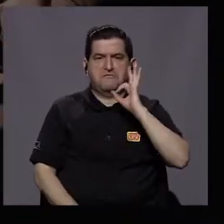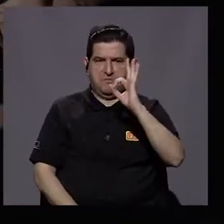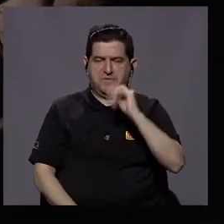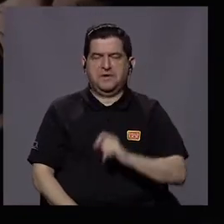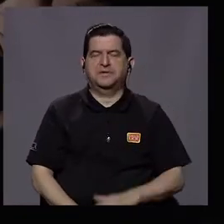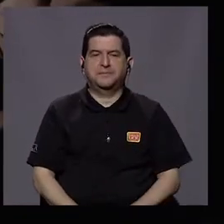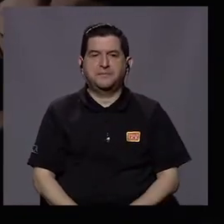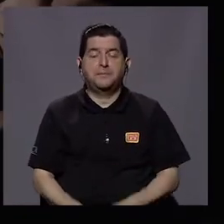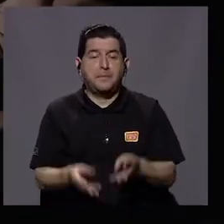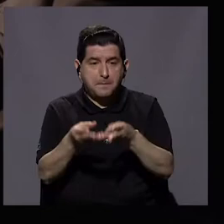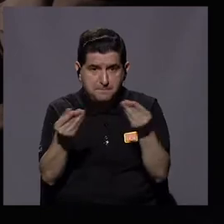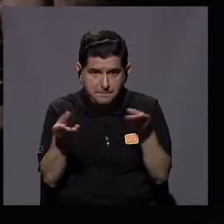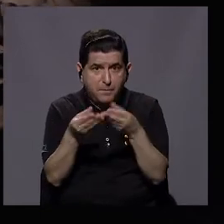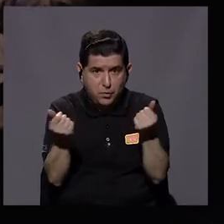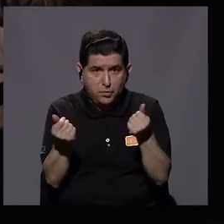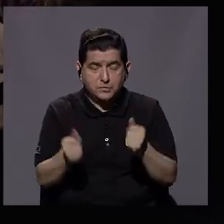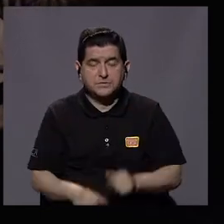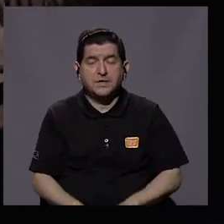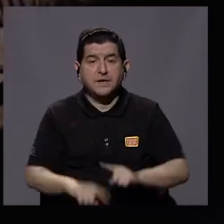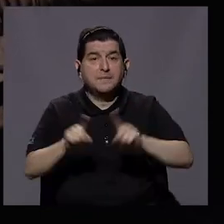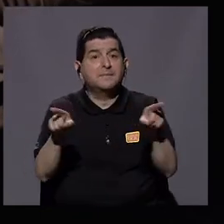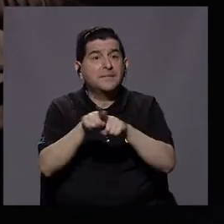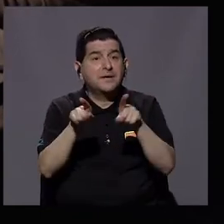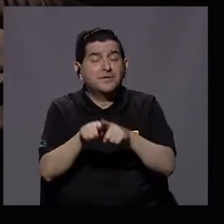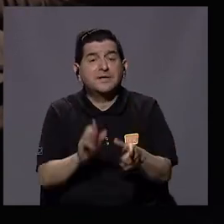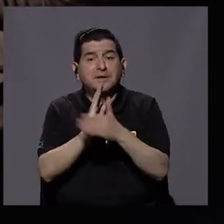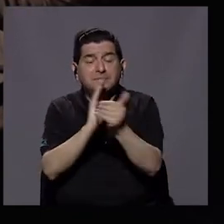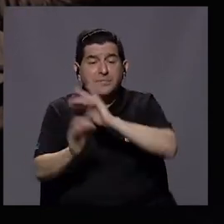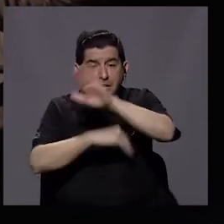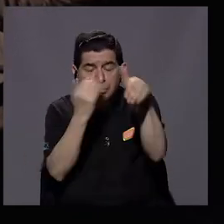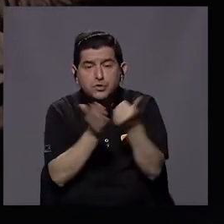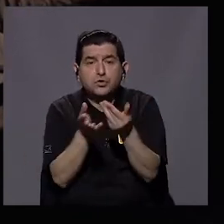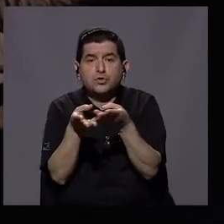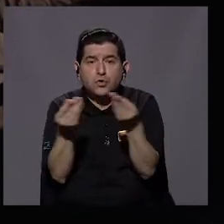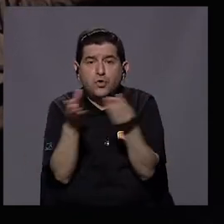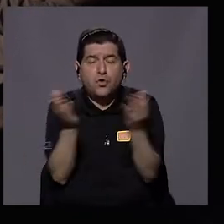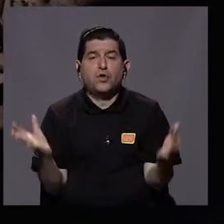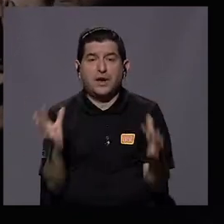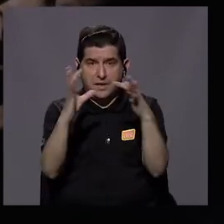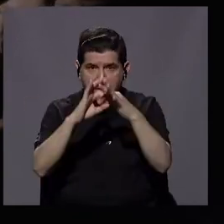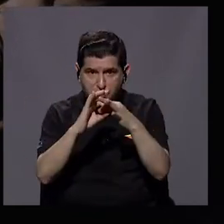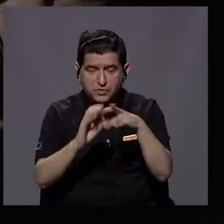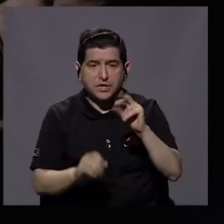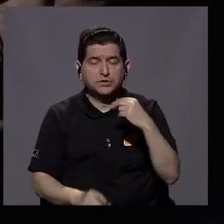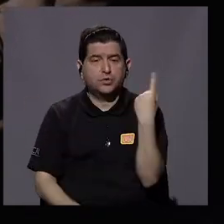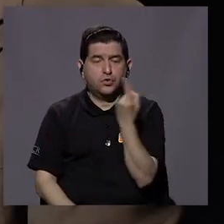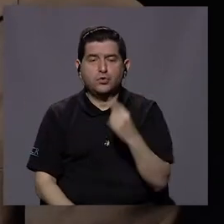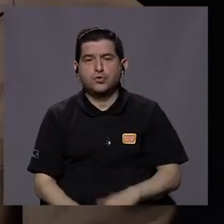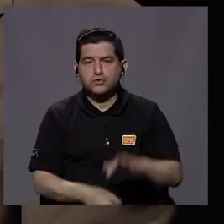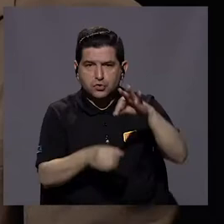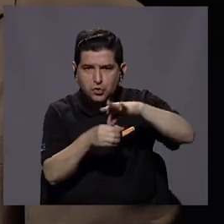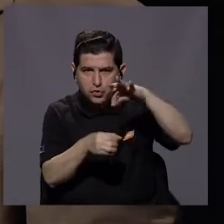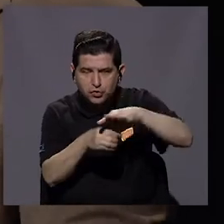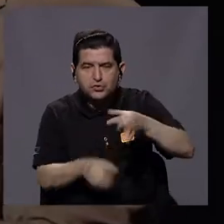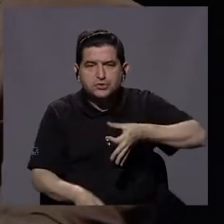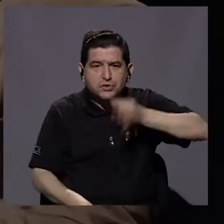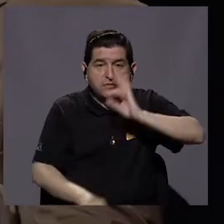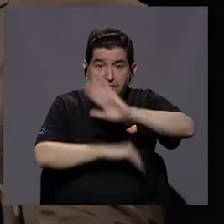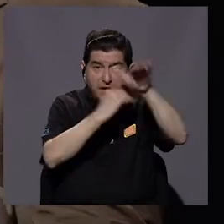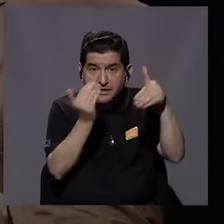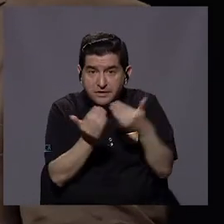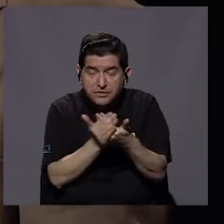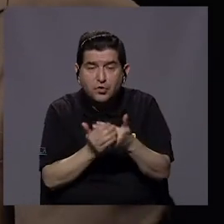biótica similar, producimos café. Pero también potenciamos todo lo que la producción de café conlleva. No solo sembrar café y venderlo, sino